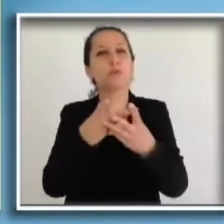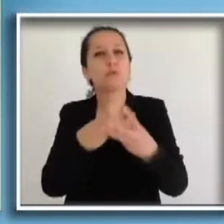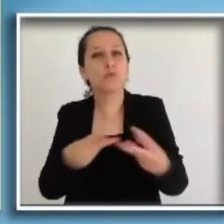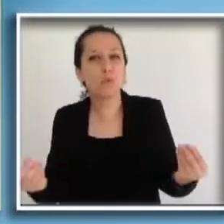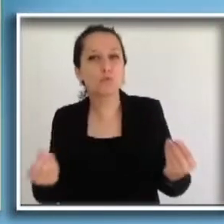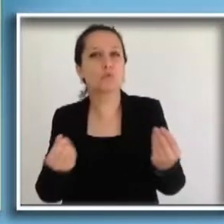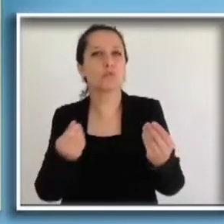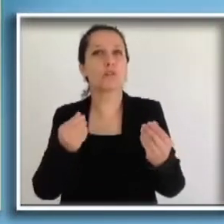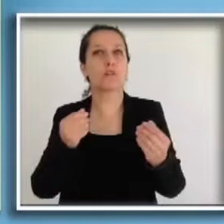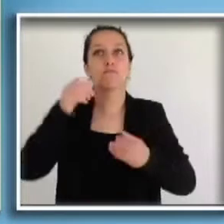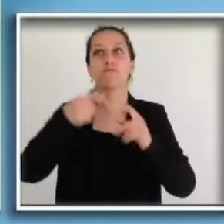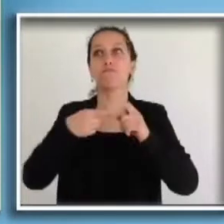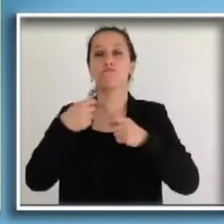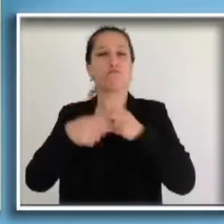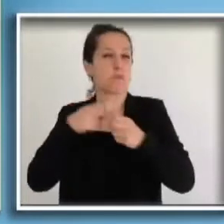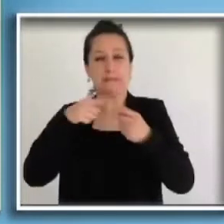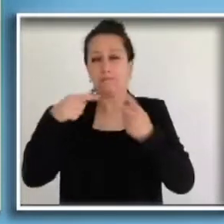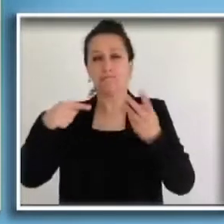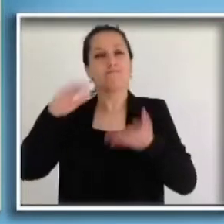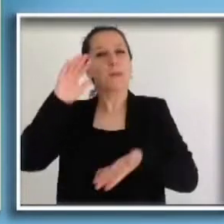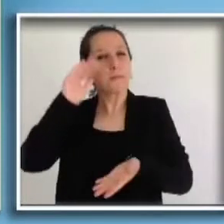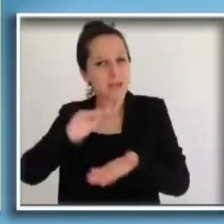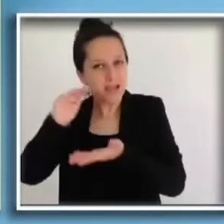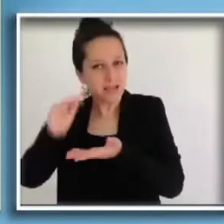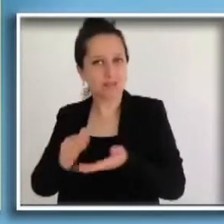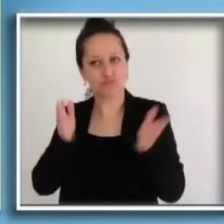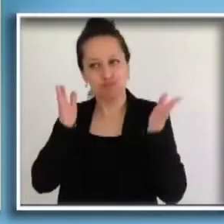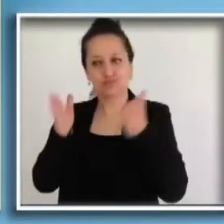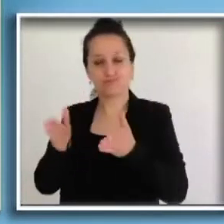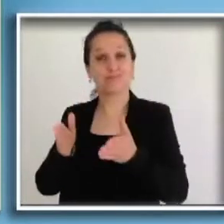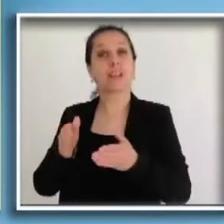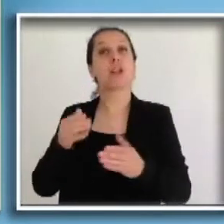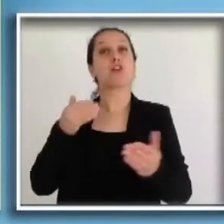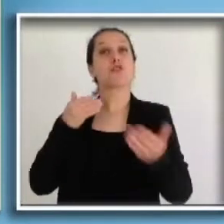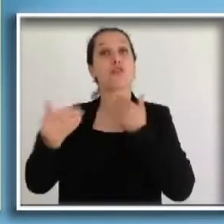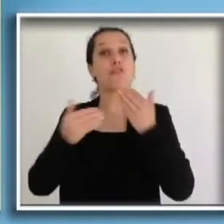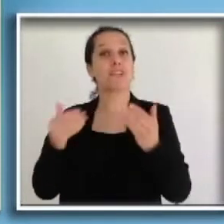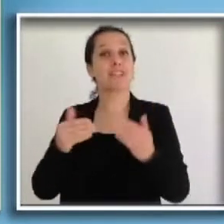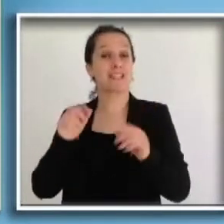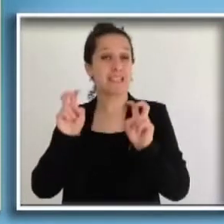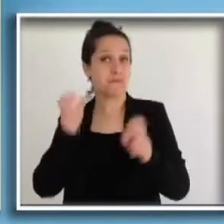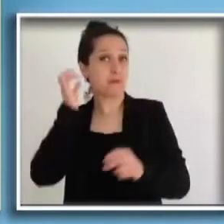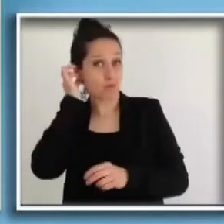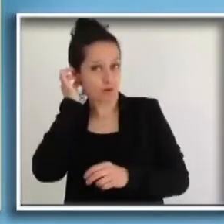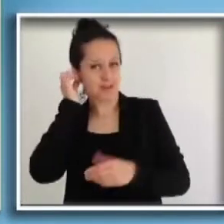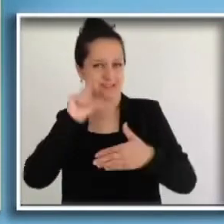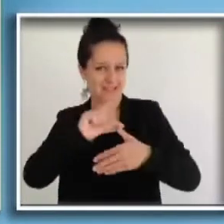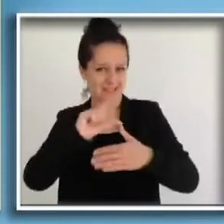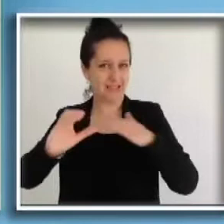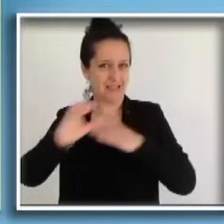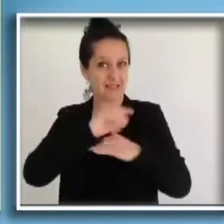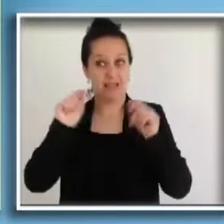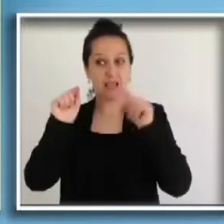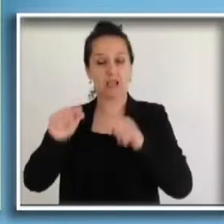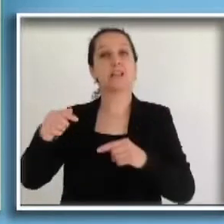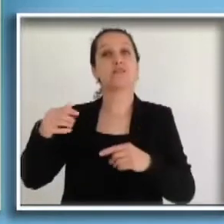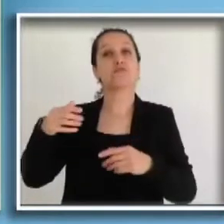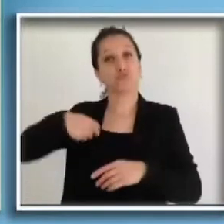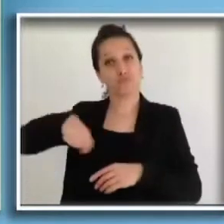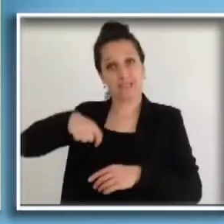la décima quinta conferencia regional sobre la mujer de América Latina y el Caribe donde traspasaremos la presidencia Argentina